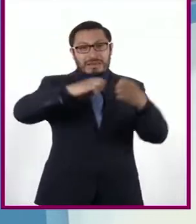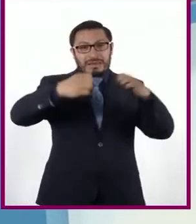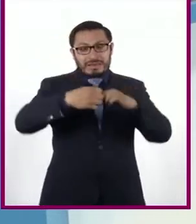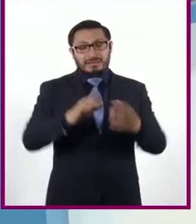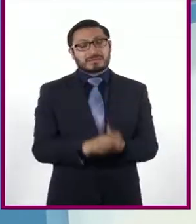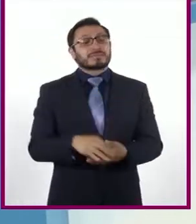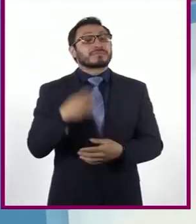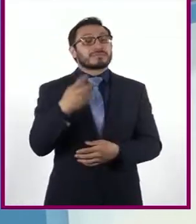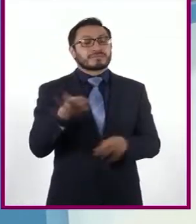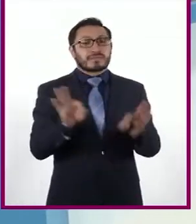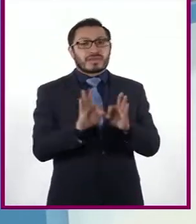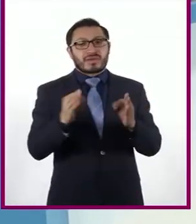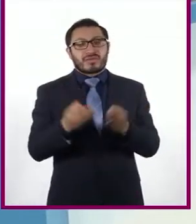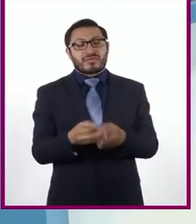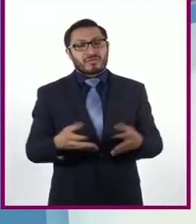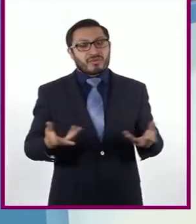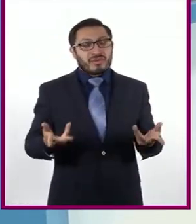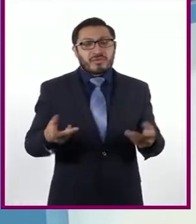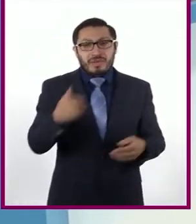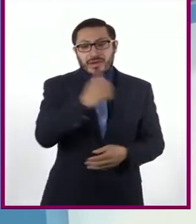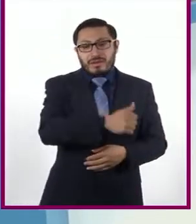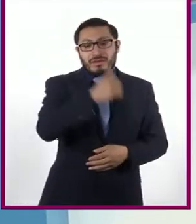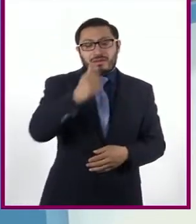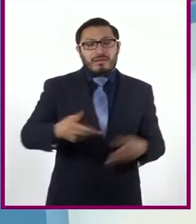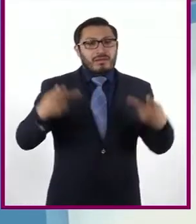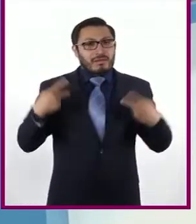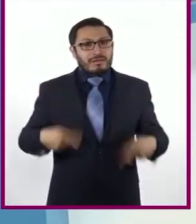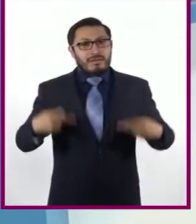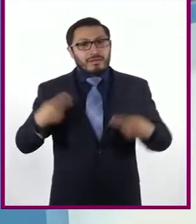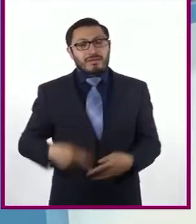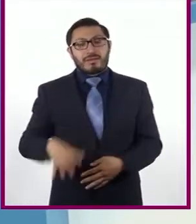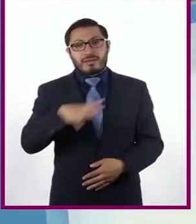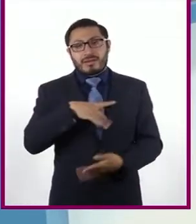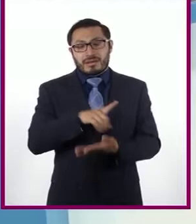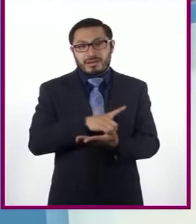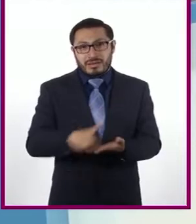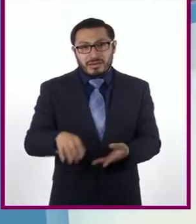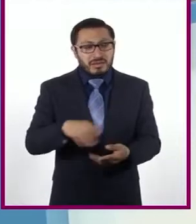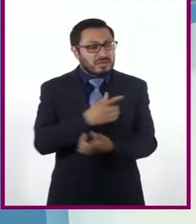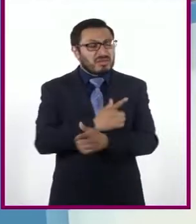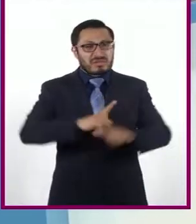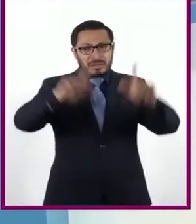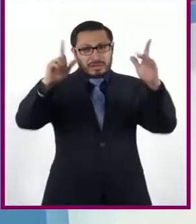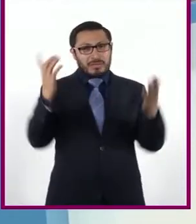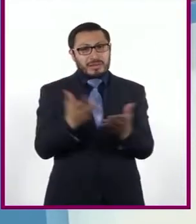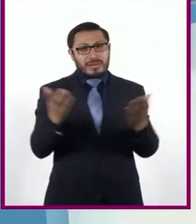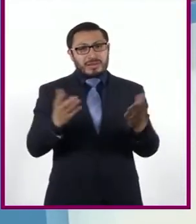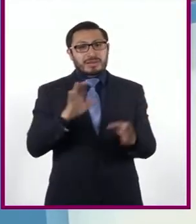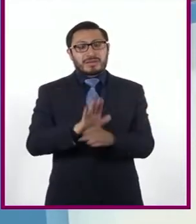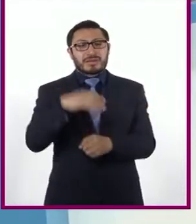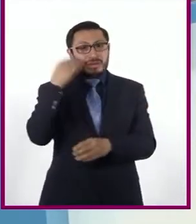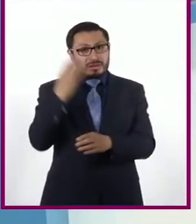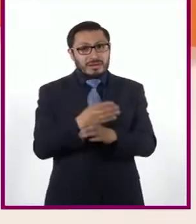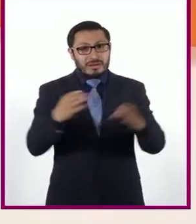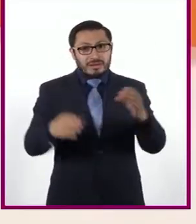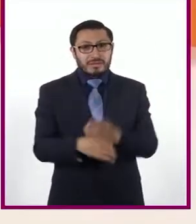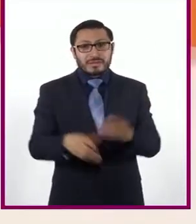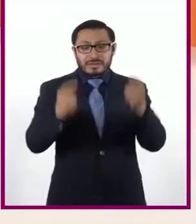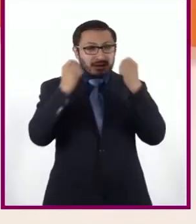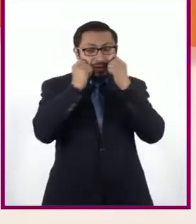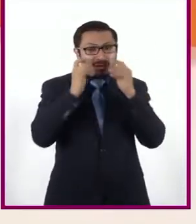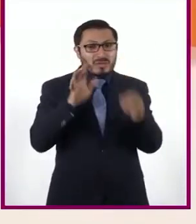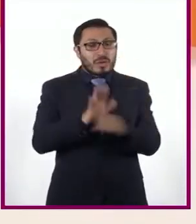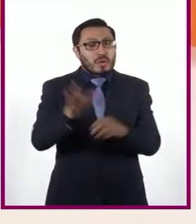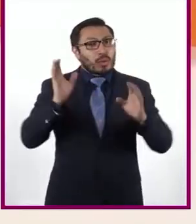en semejante condición, cada hombre tiene derecho a hacer cualquier cosa, incluso en el cuerpo de los demás,